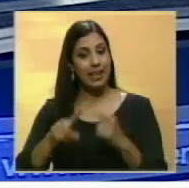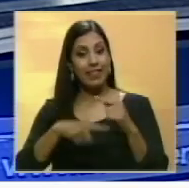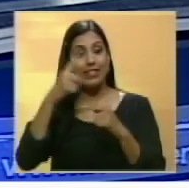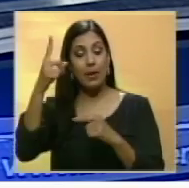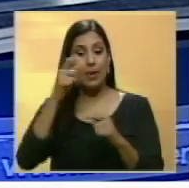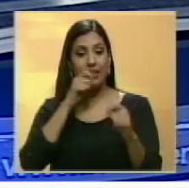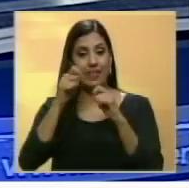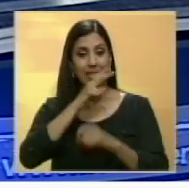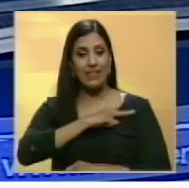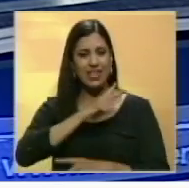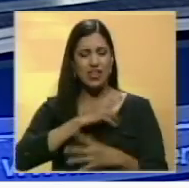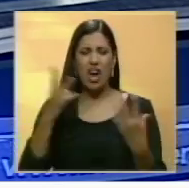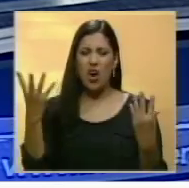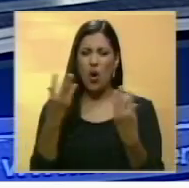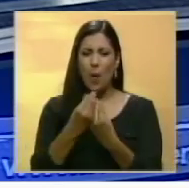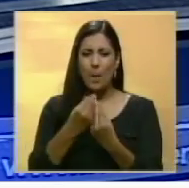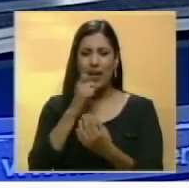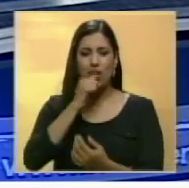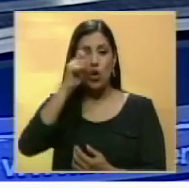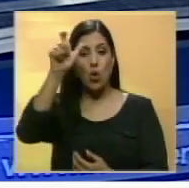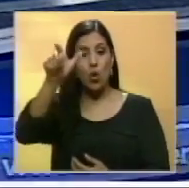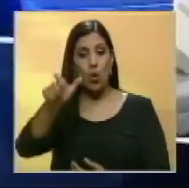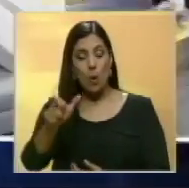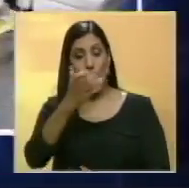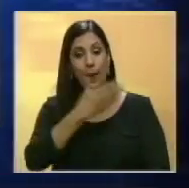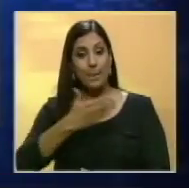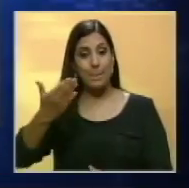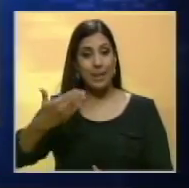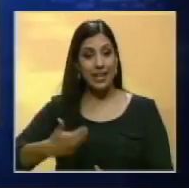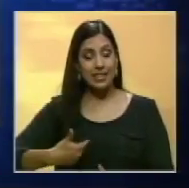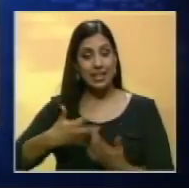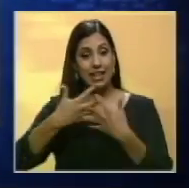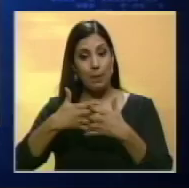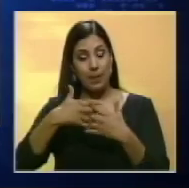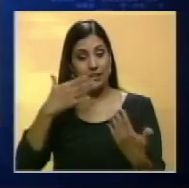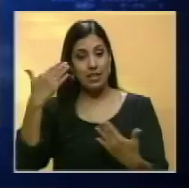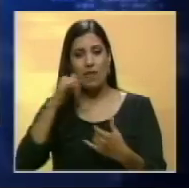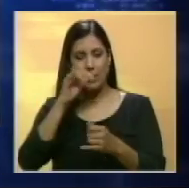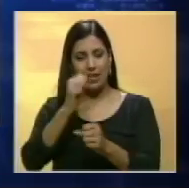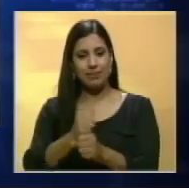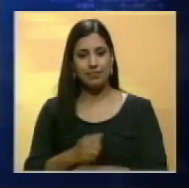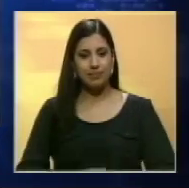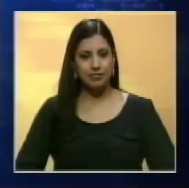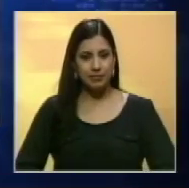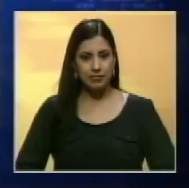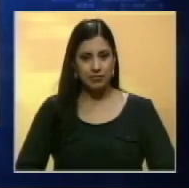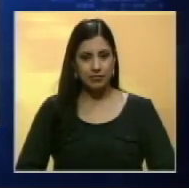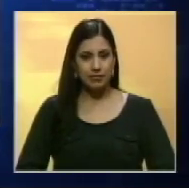regreso en Entrevista a Venevisión nos acompaña José Agustín Campos, presidente de Confagán. Los esperamos.